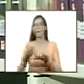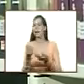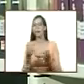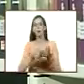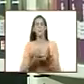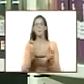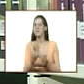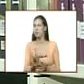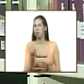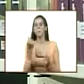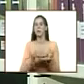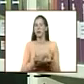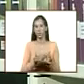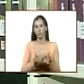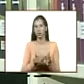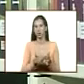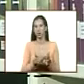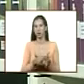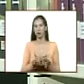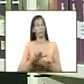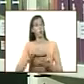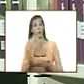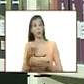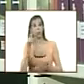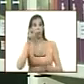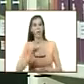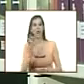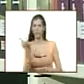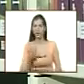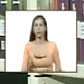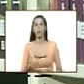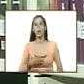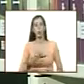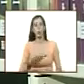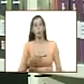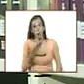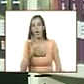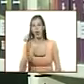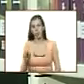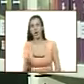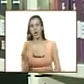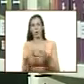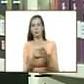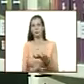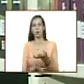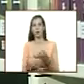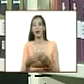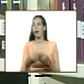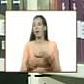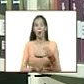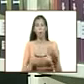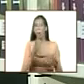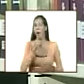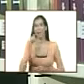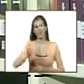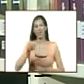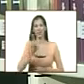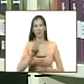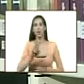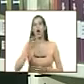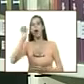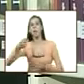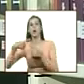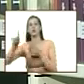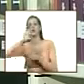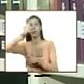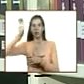cambio para eh digamos porque el pueblo venezolano puede adquirir esos bienes que no producimos acá y que considerando el